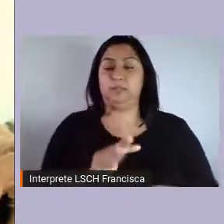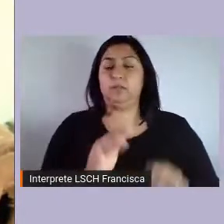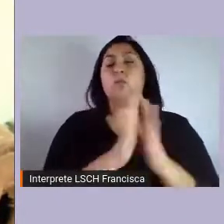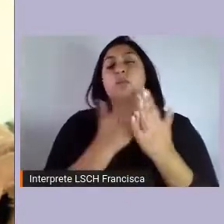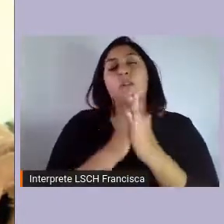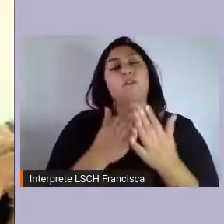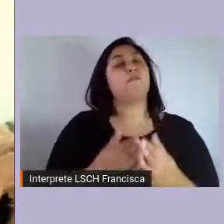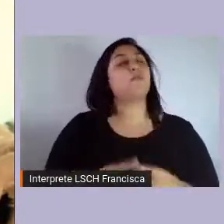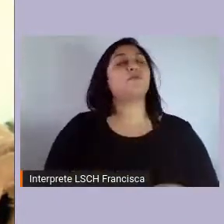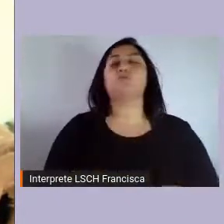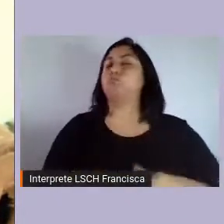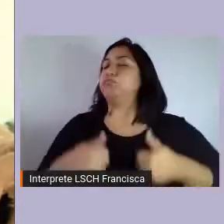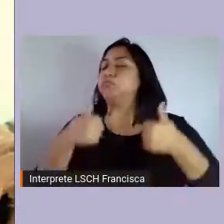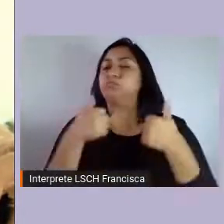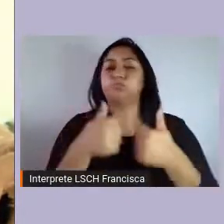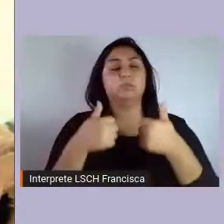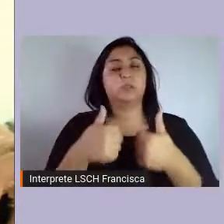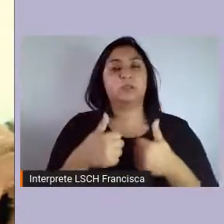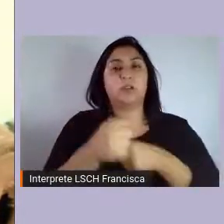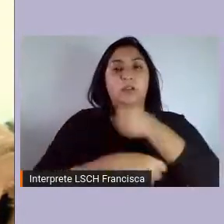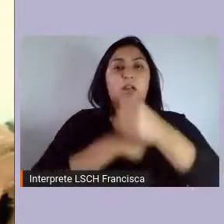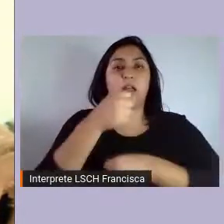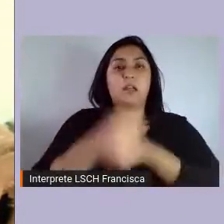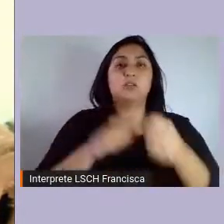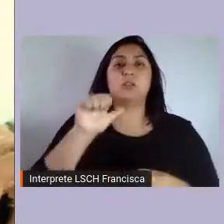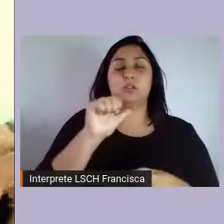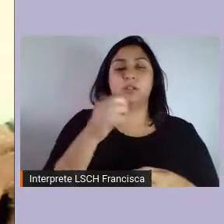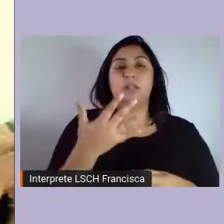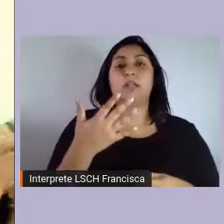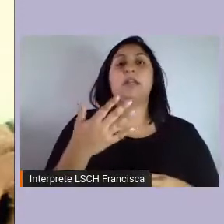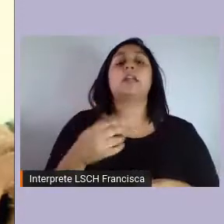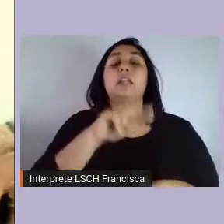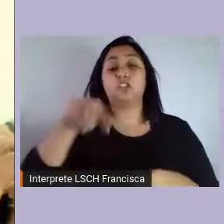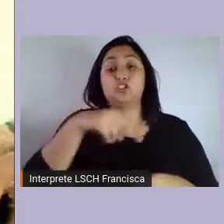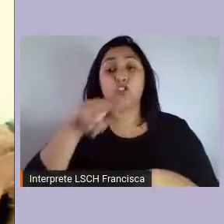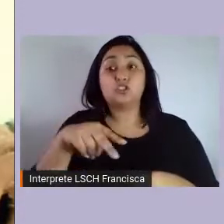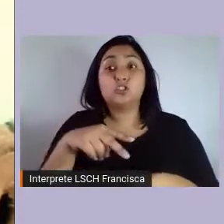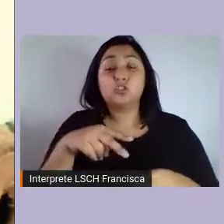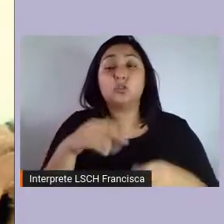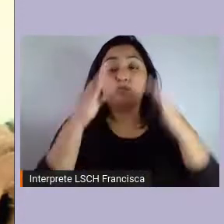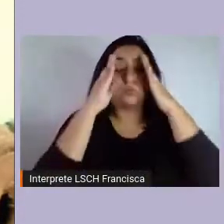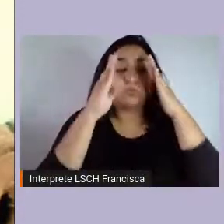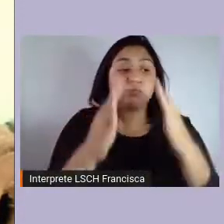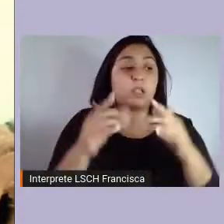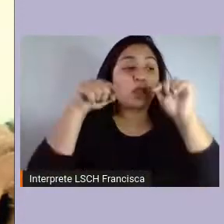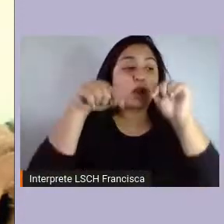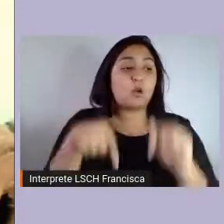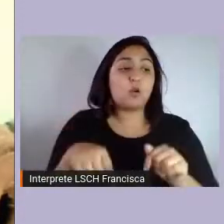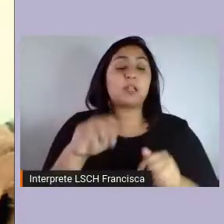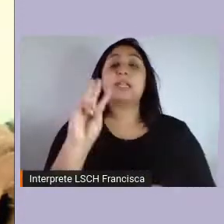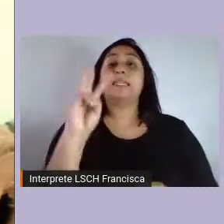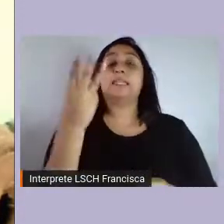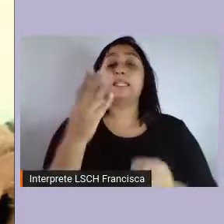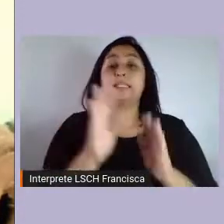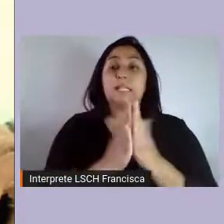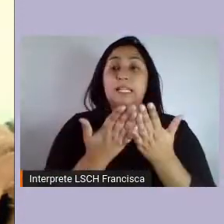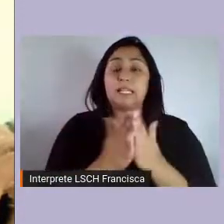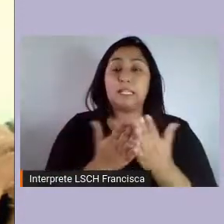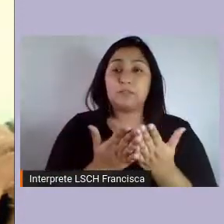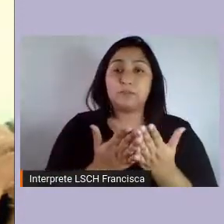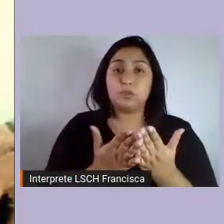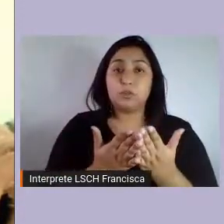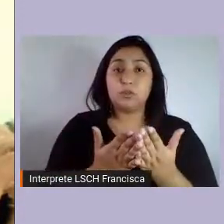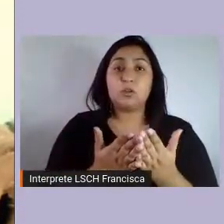Y hoy día nos vamos a ocupar de este tercer libro, si lo queremos llamar así. Ella concibió esto como libro, pero es el